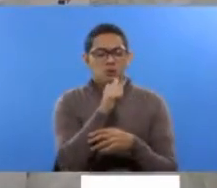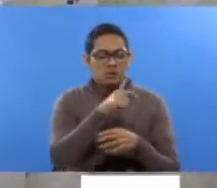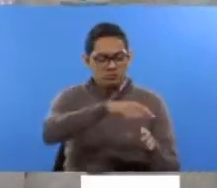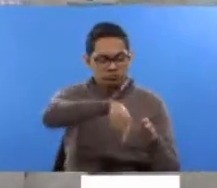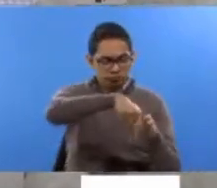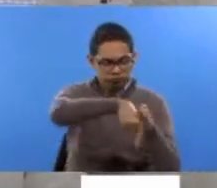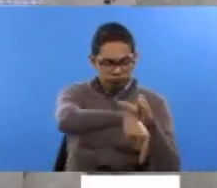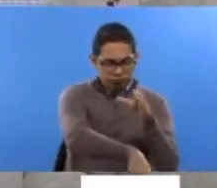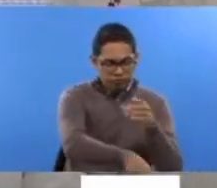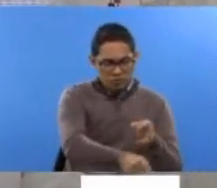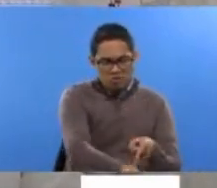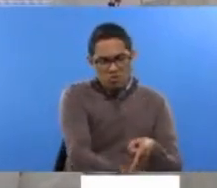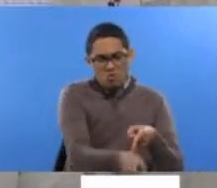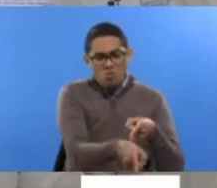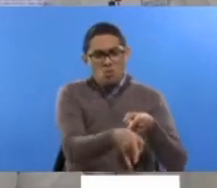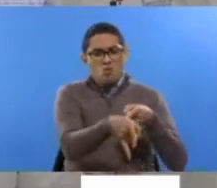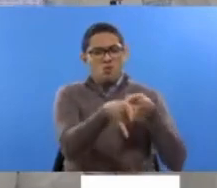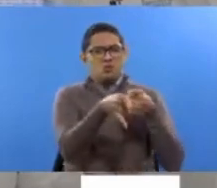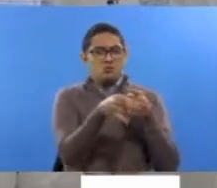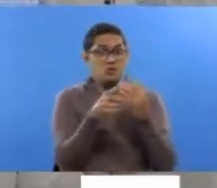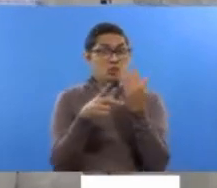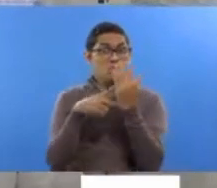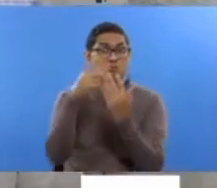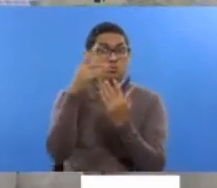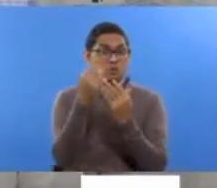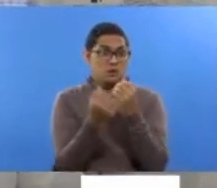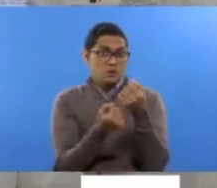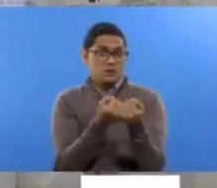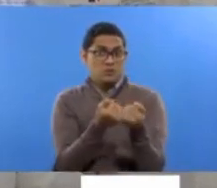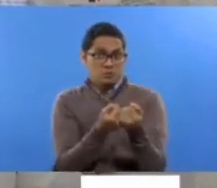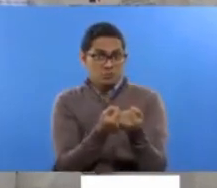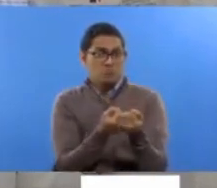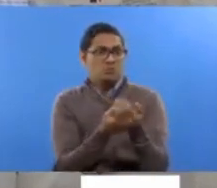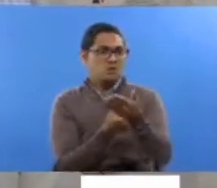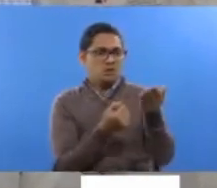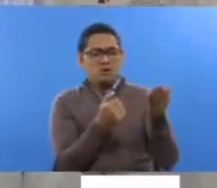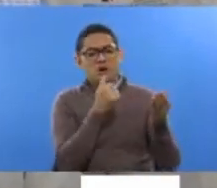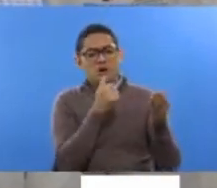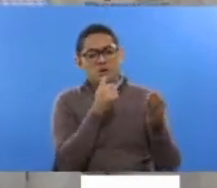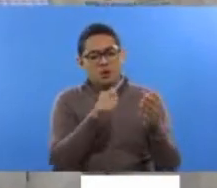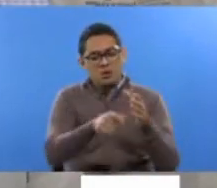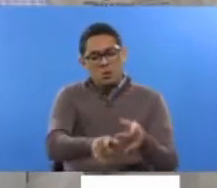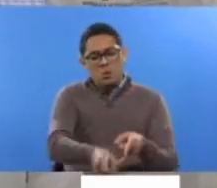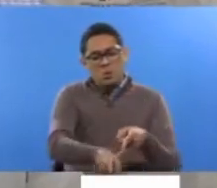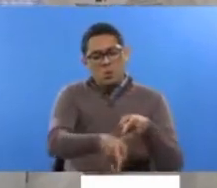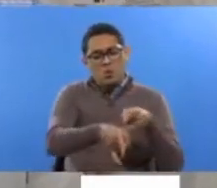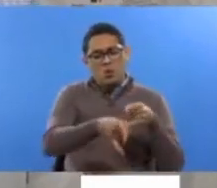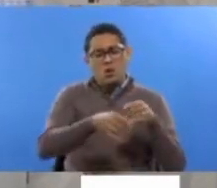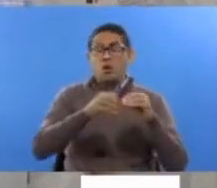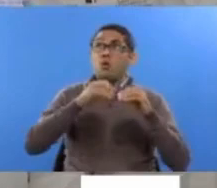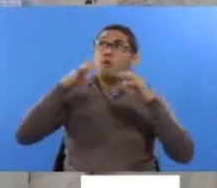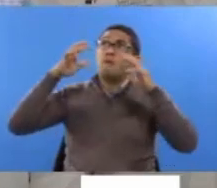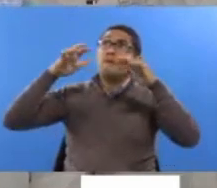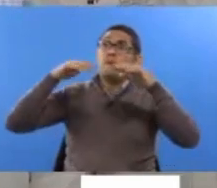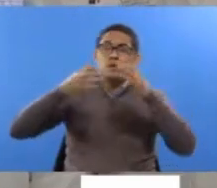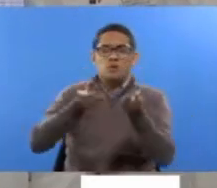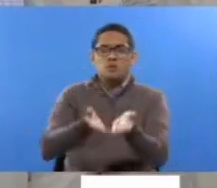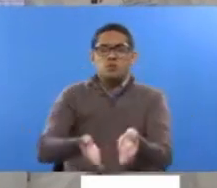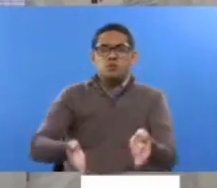estar financiando proyectos que puedan cosechar agua, porque cada